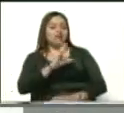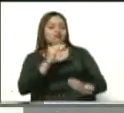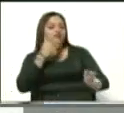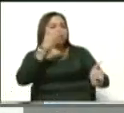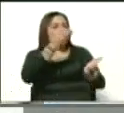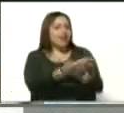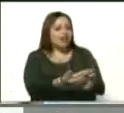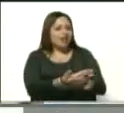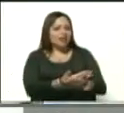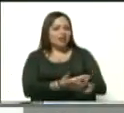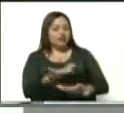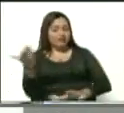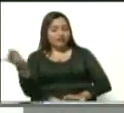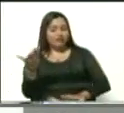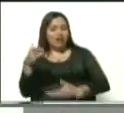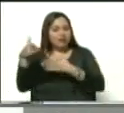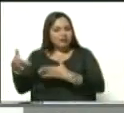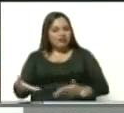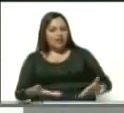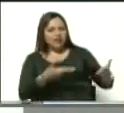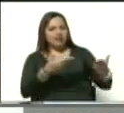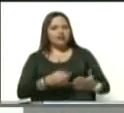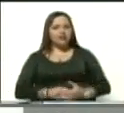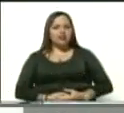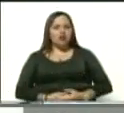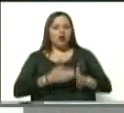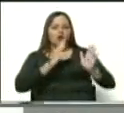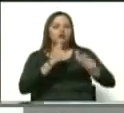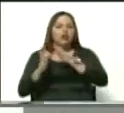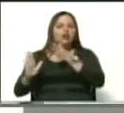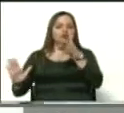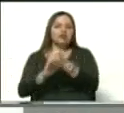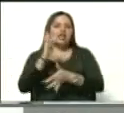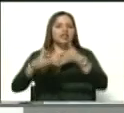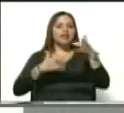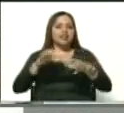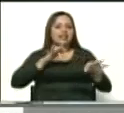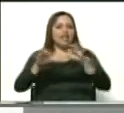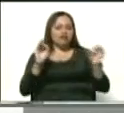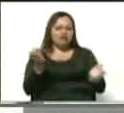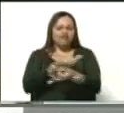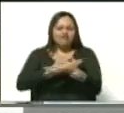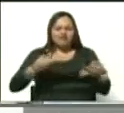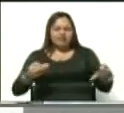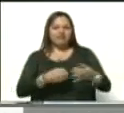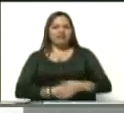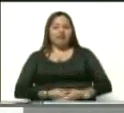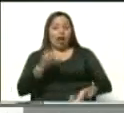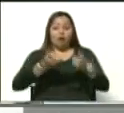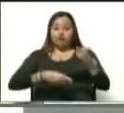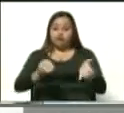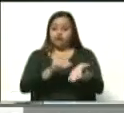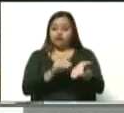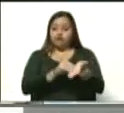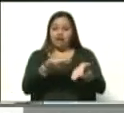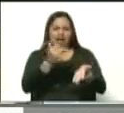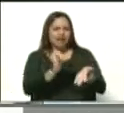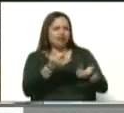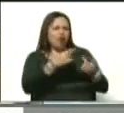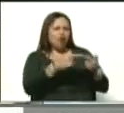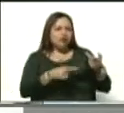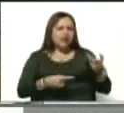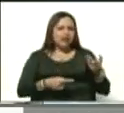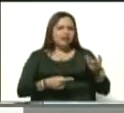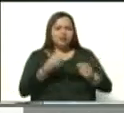gracias Dante Lombardi y Ariana León, organizadores de este evento maravilloso. A veces como tenemos las cosas